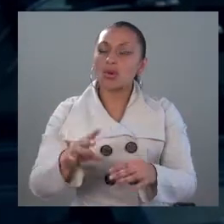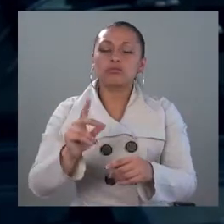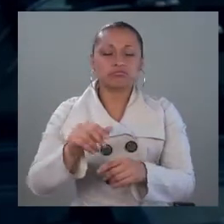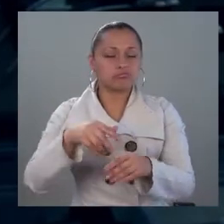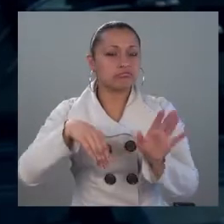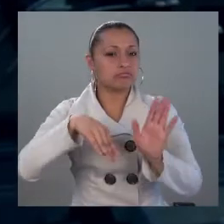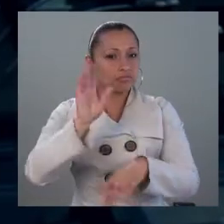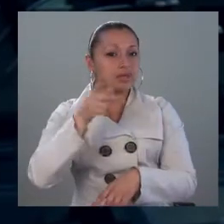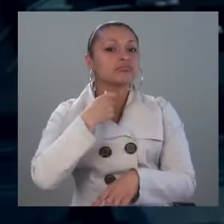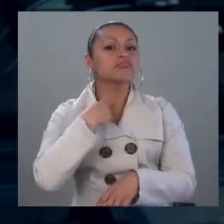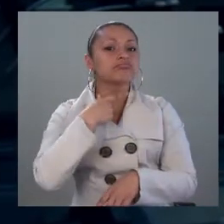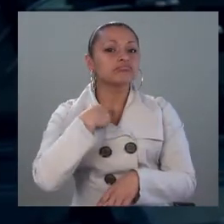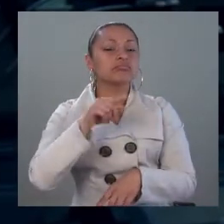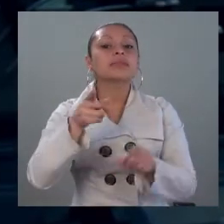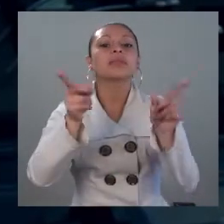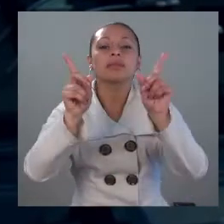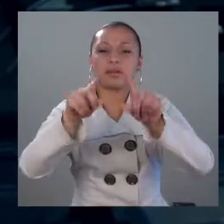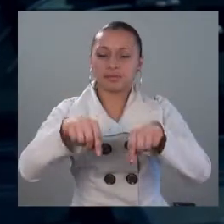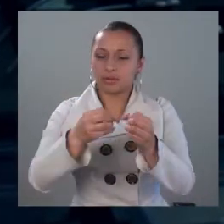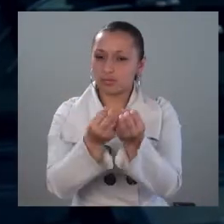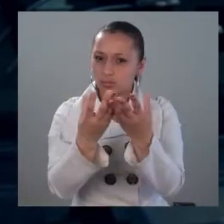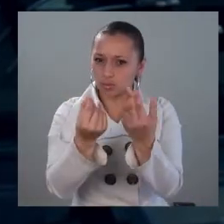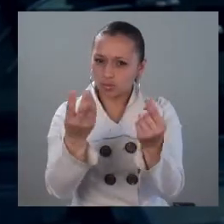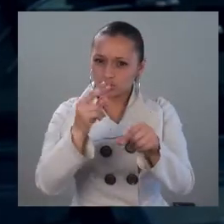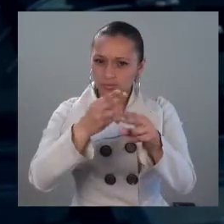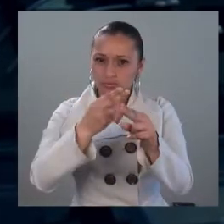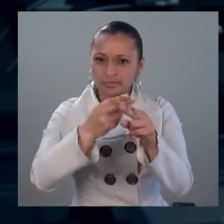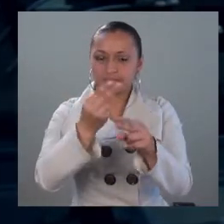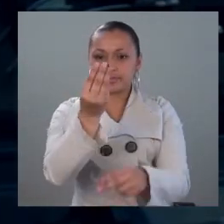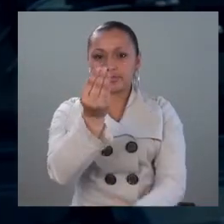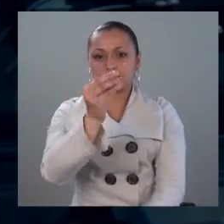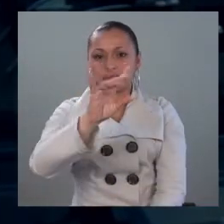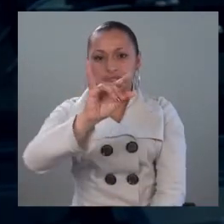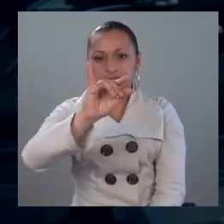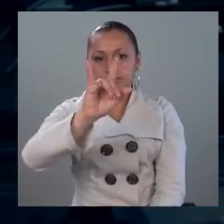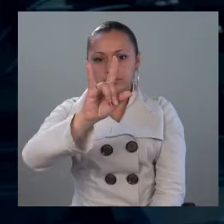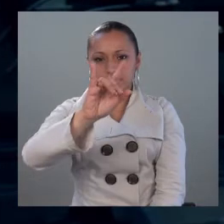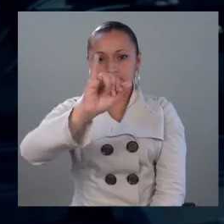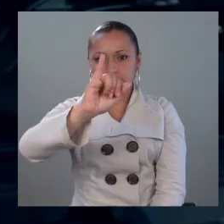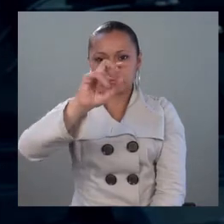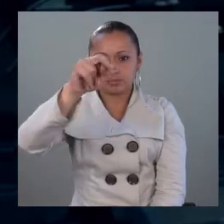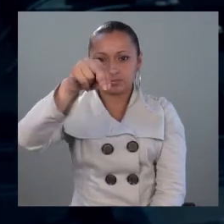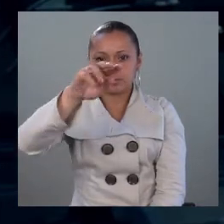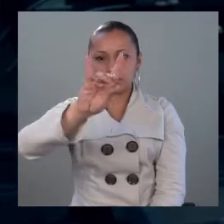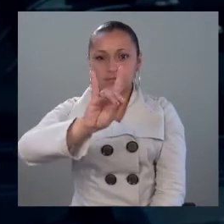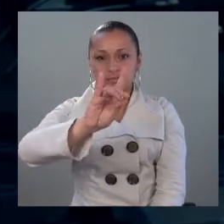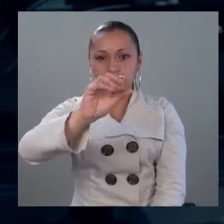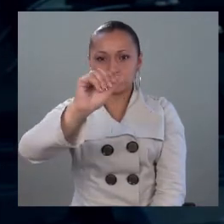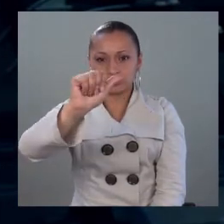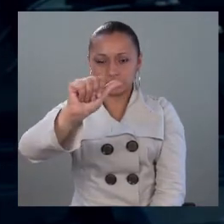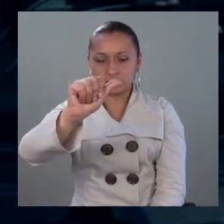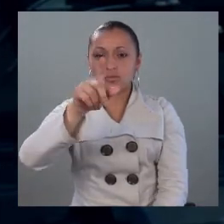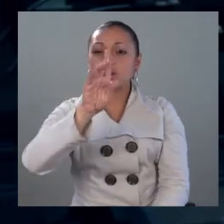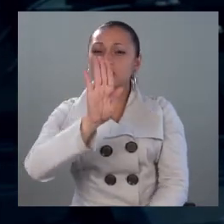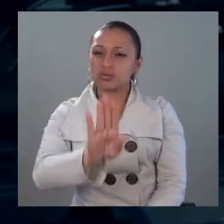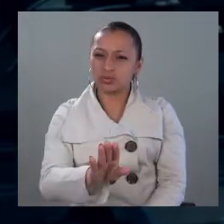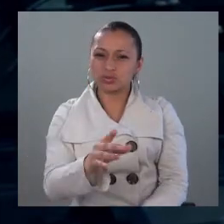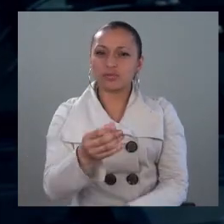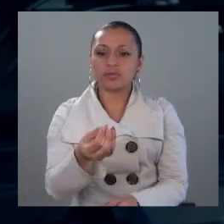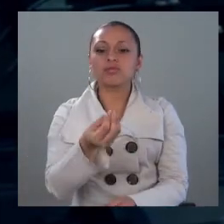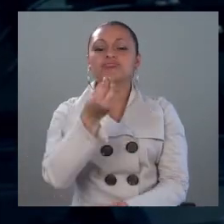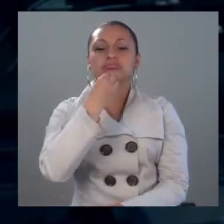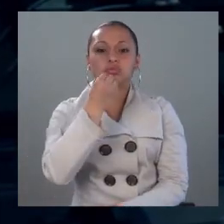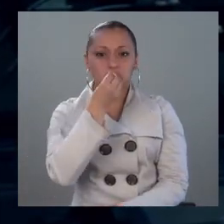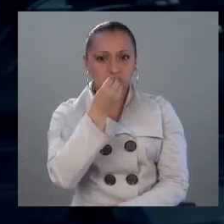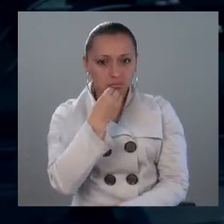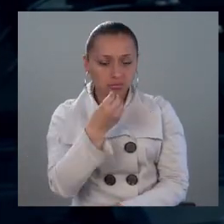consumidores coreanos y también producto de quinoa. Quinoa es un alimento